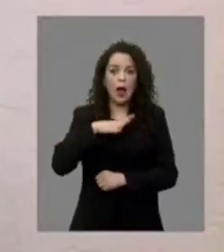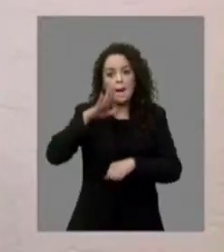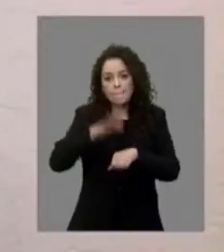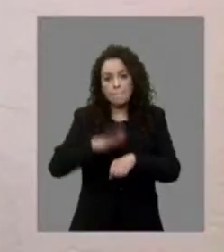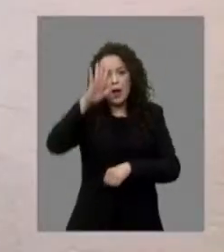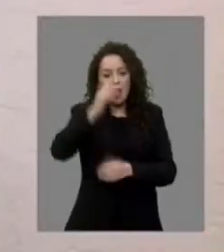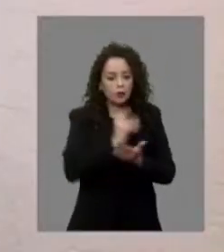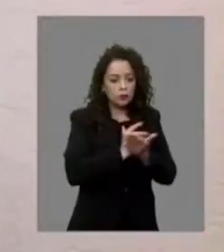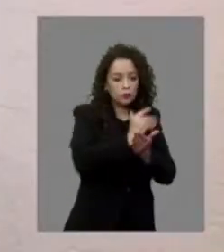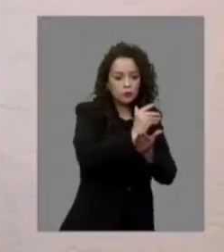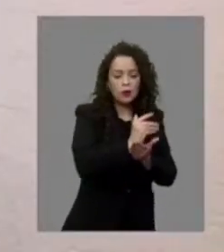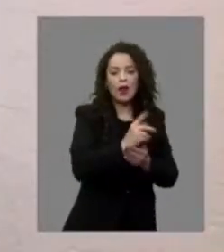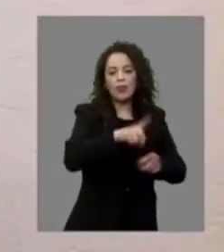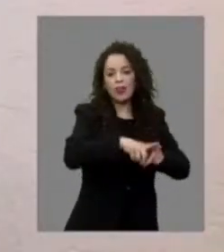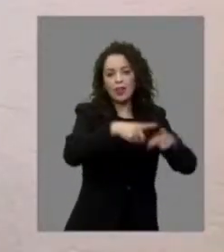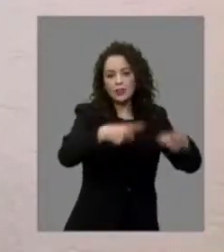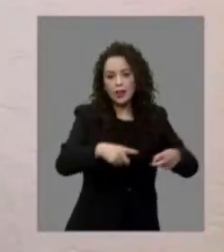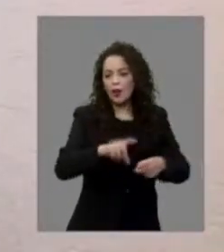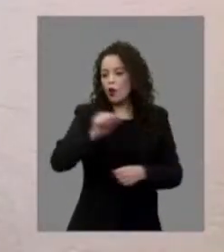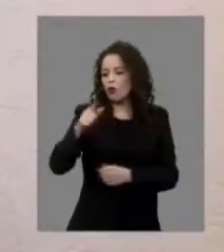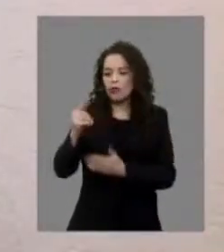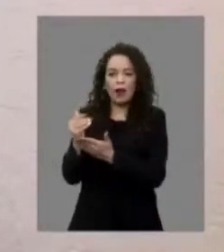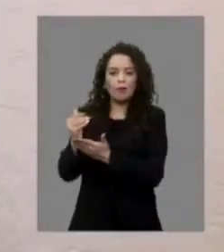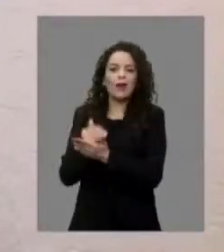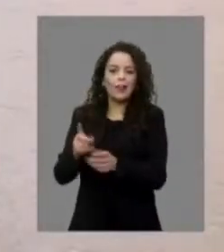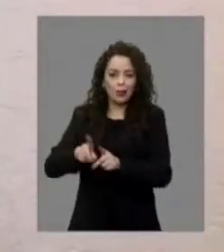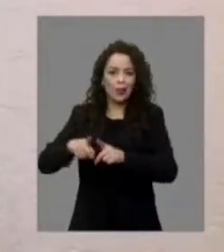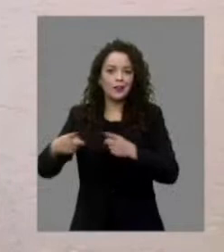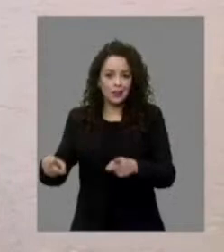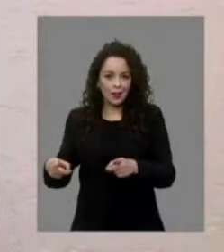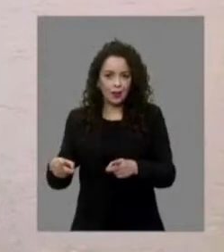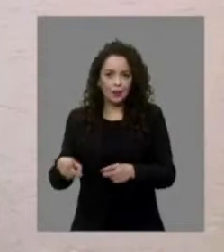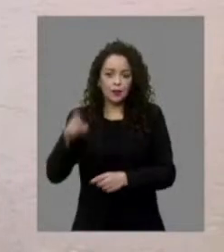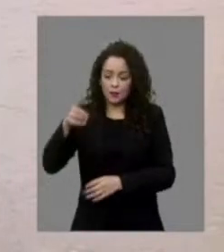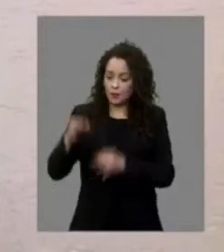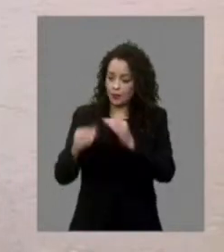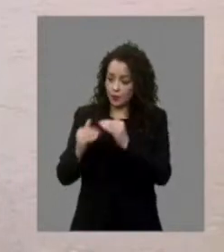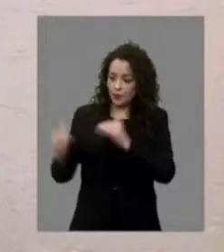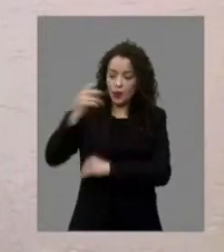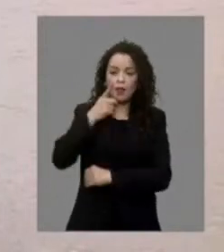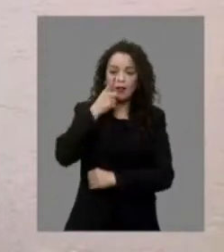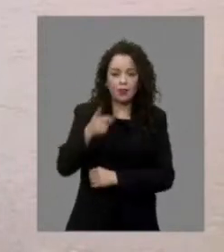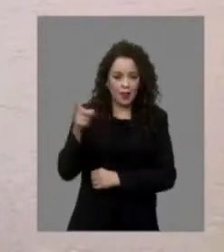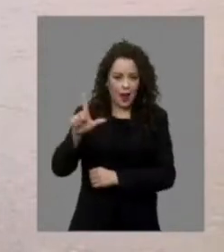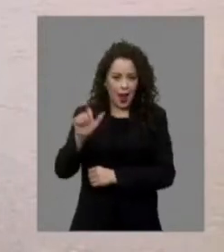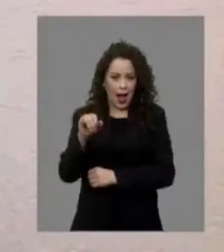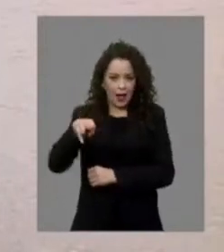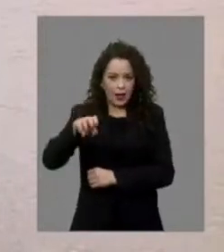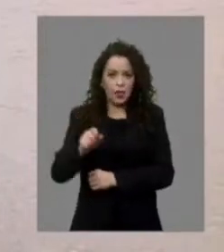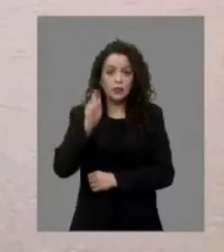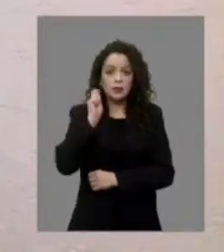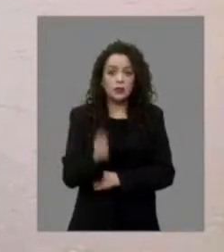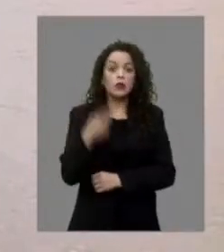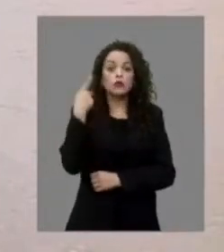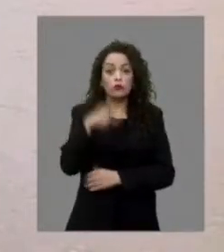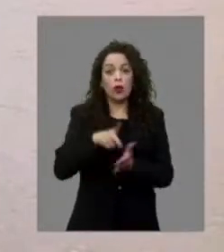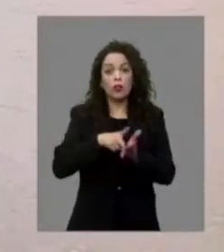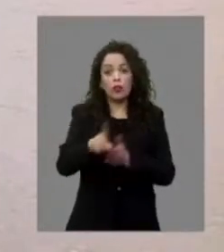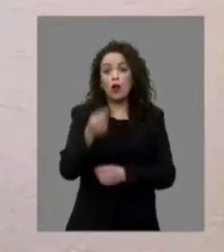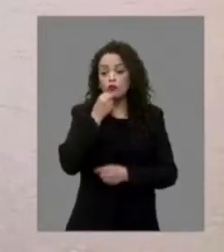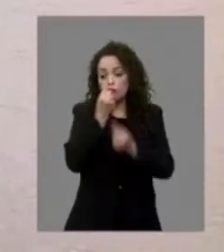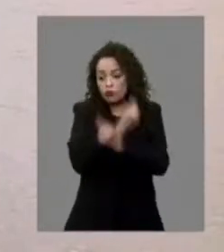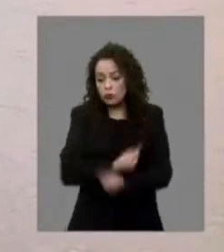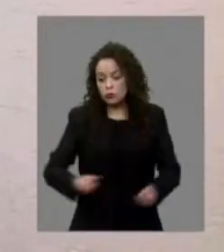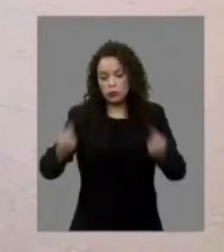otras, ¿no? Por ejemplo, ya mencionaba el ministro Lainez todo lo relativo a derechos de la infancia, ¿no? El desarrollo del derecho a